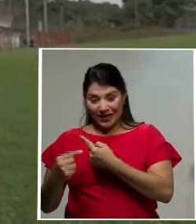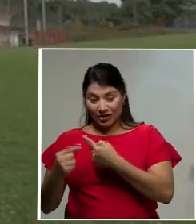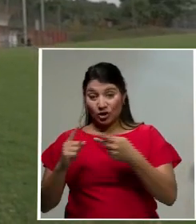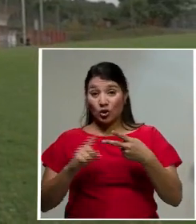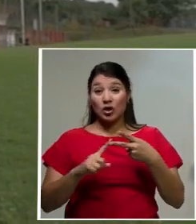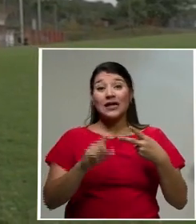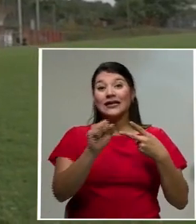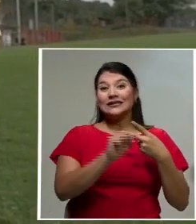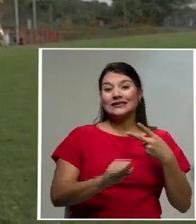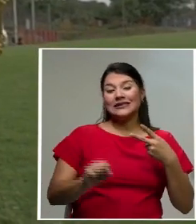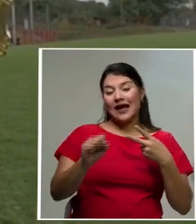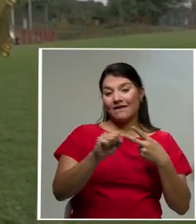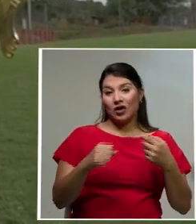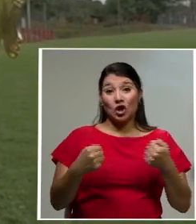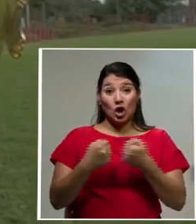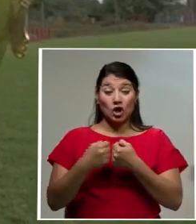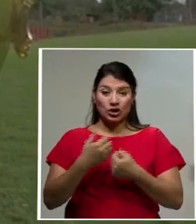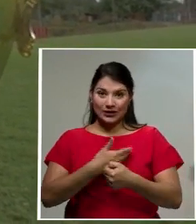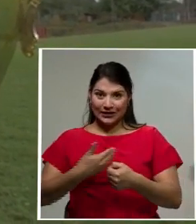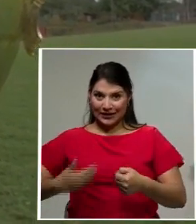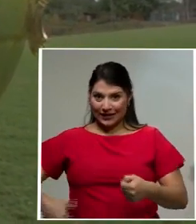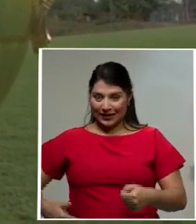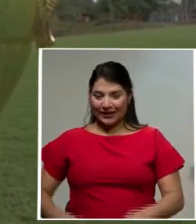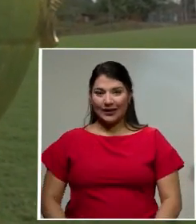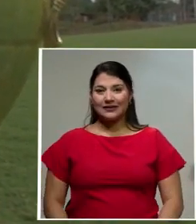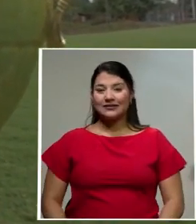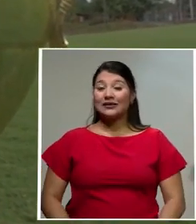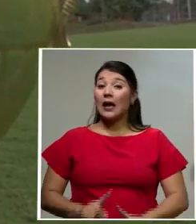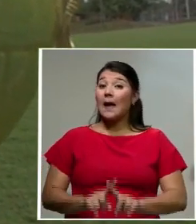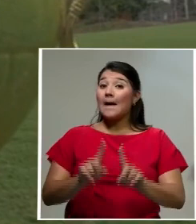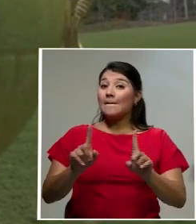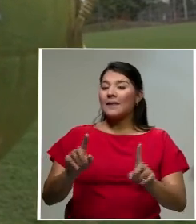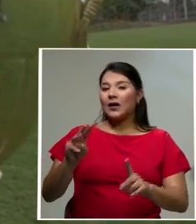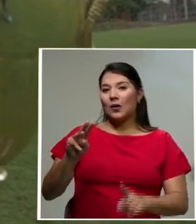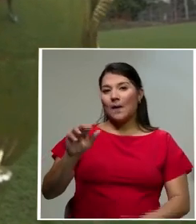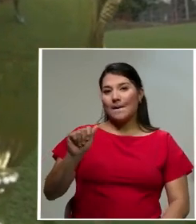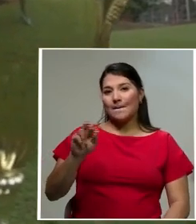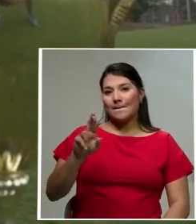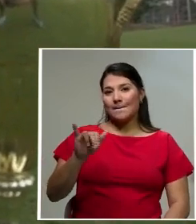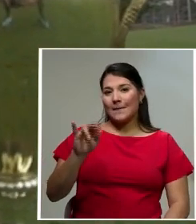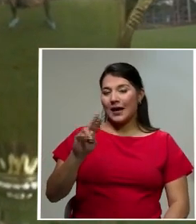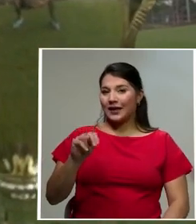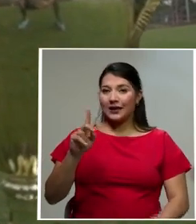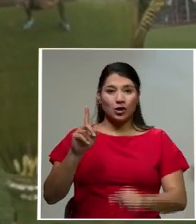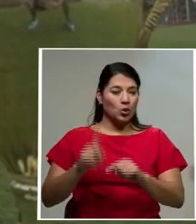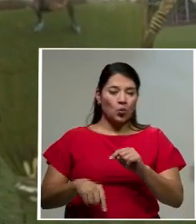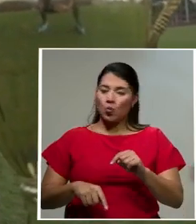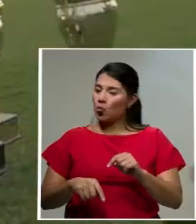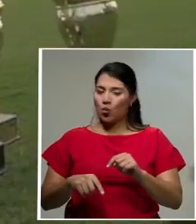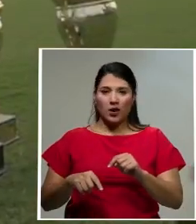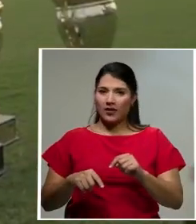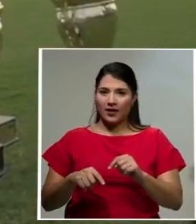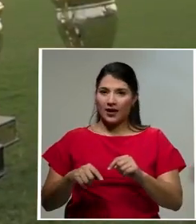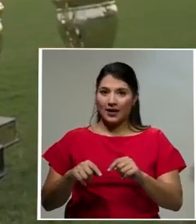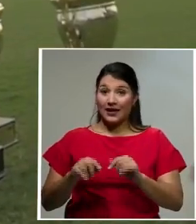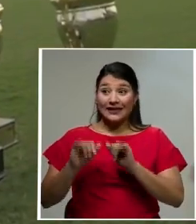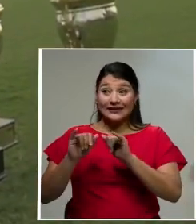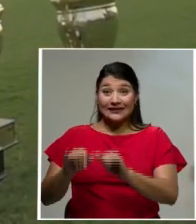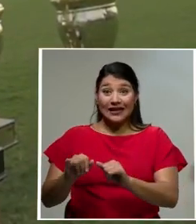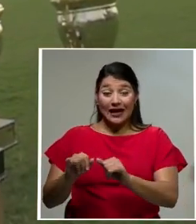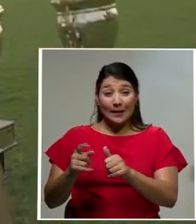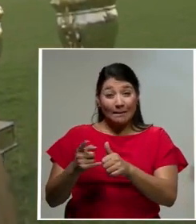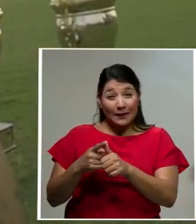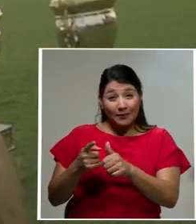mientras que el sábado recibirá al Herediano. Eso sí, Marín no podrá estar junto a sus jugadores en estos 2 juegos debido a una sanción.